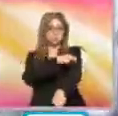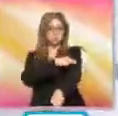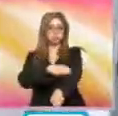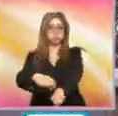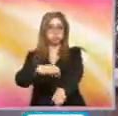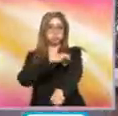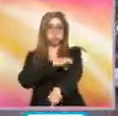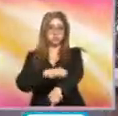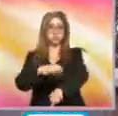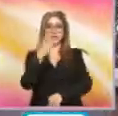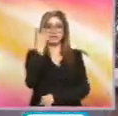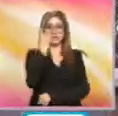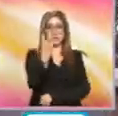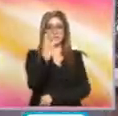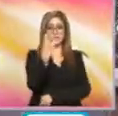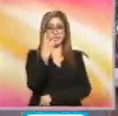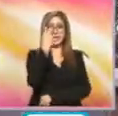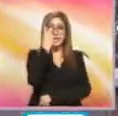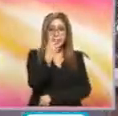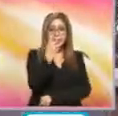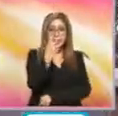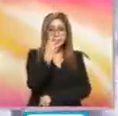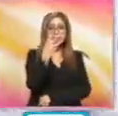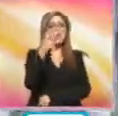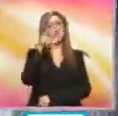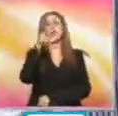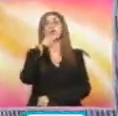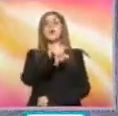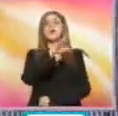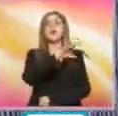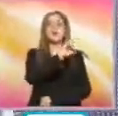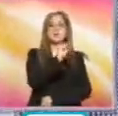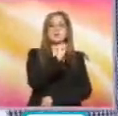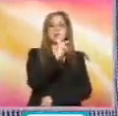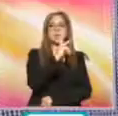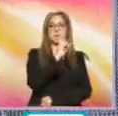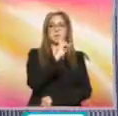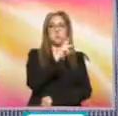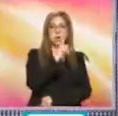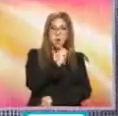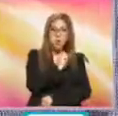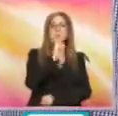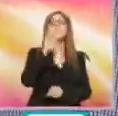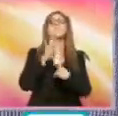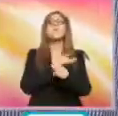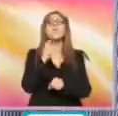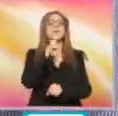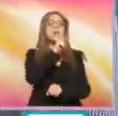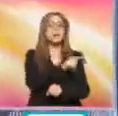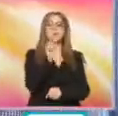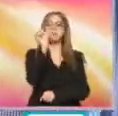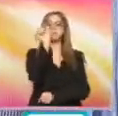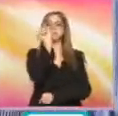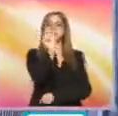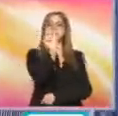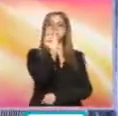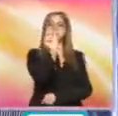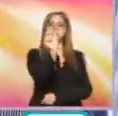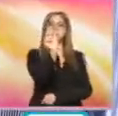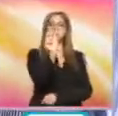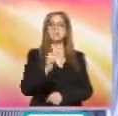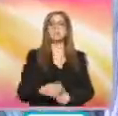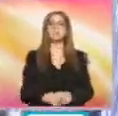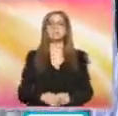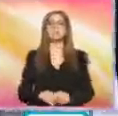por ejemplo esta, ¿no? Esta es una camisa mucho más sport que esta. ¿Por qué? Porque la raya es mucho más amplia. Oye, yo he visto